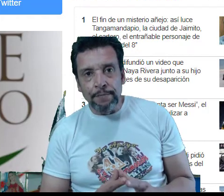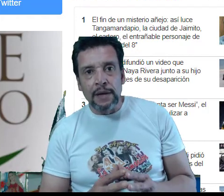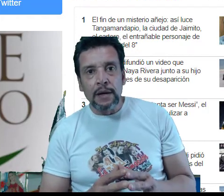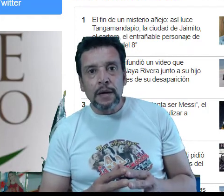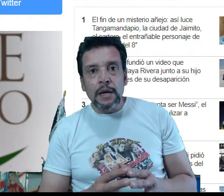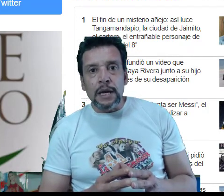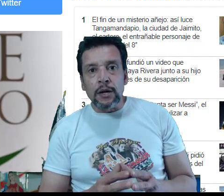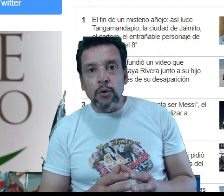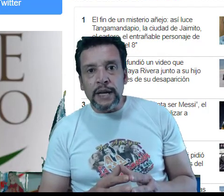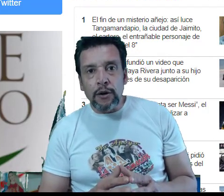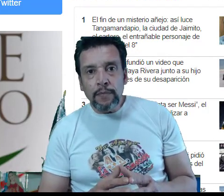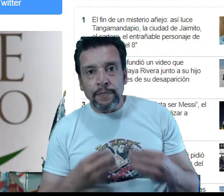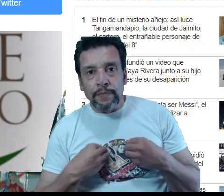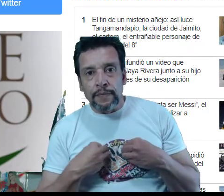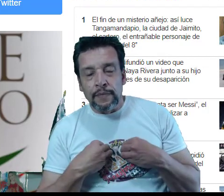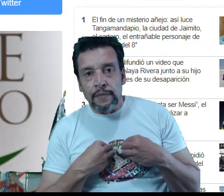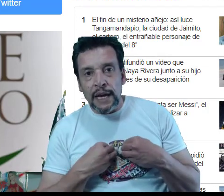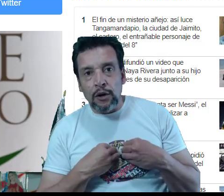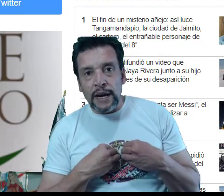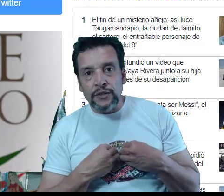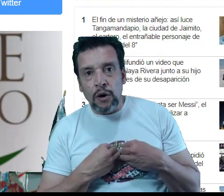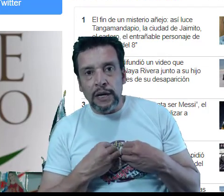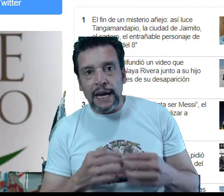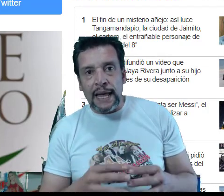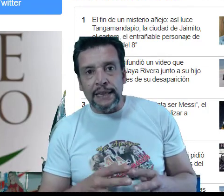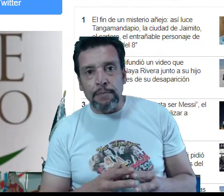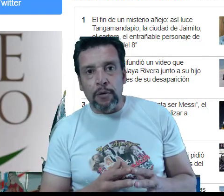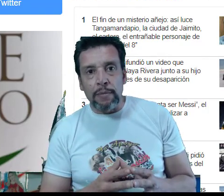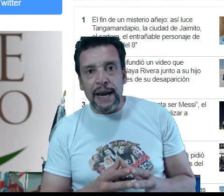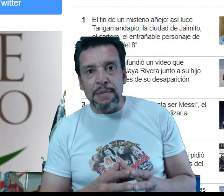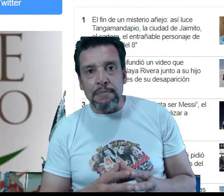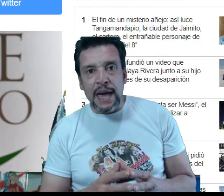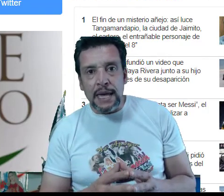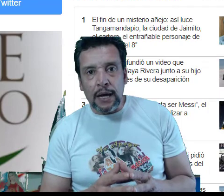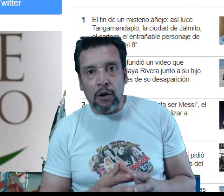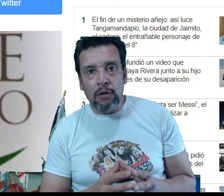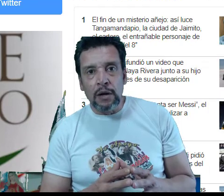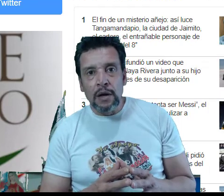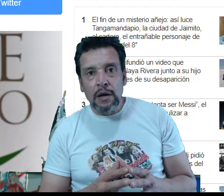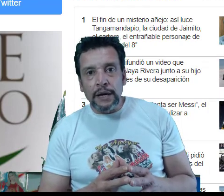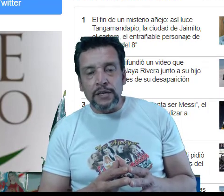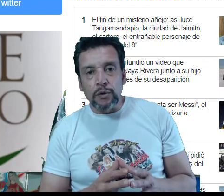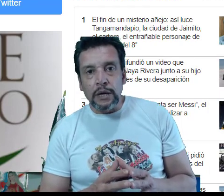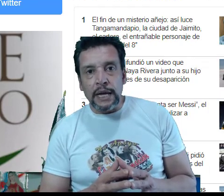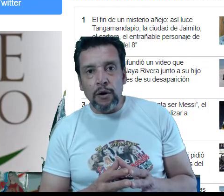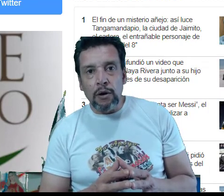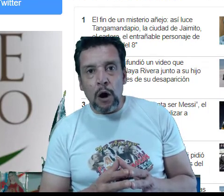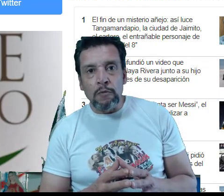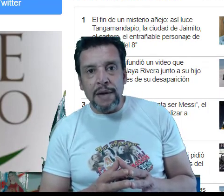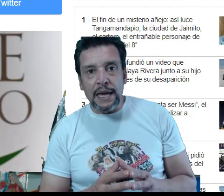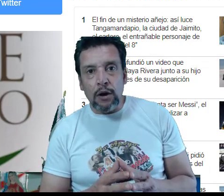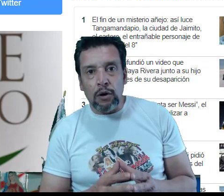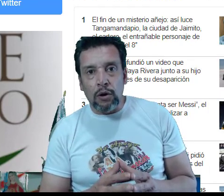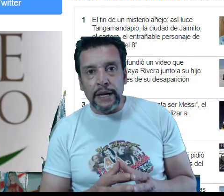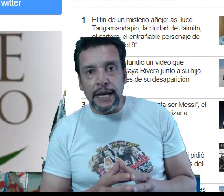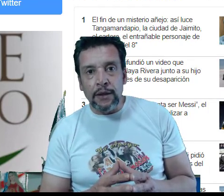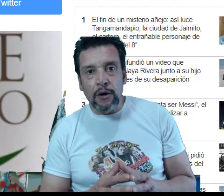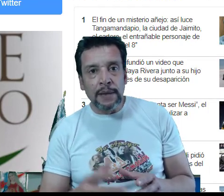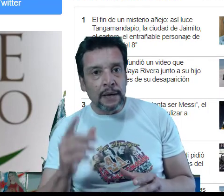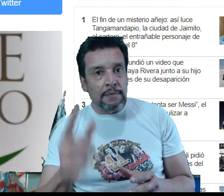vaya, incluido el corazón que late por ver a mi México resurgido, a un